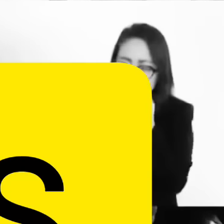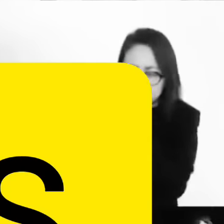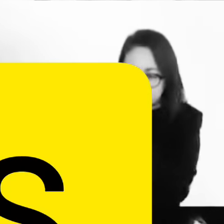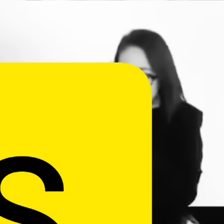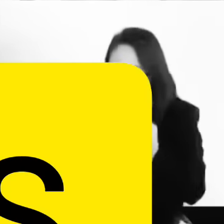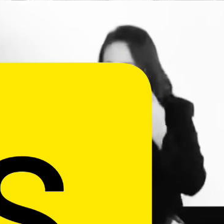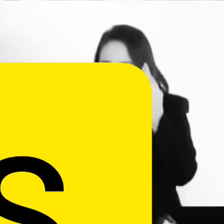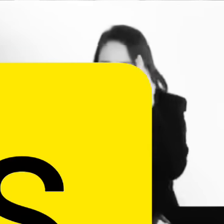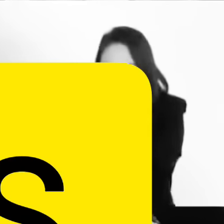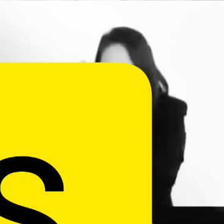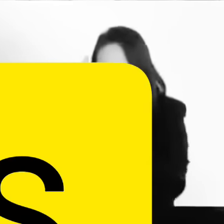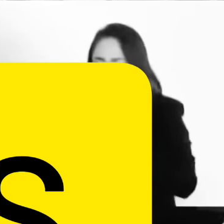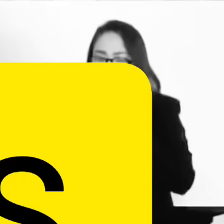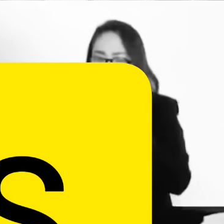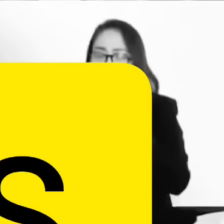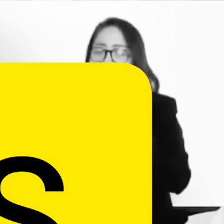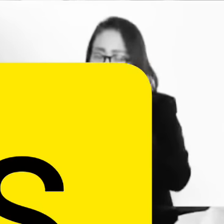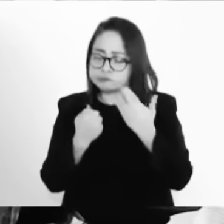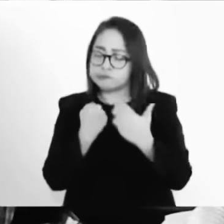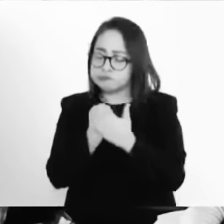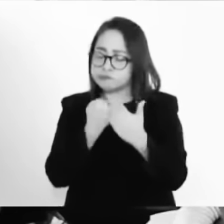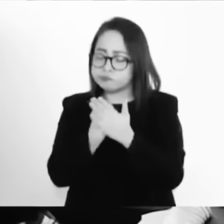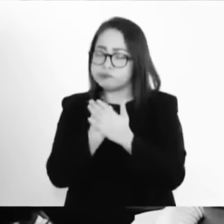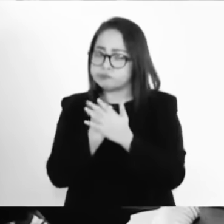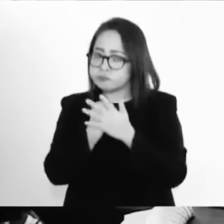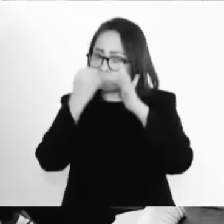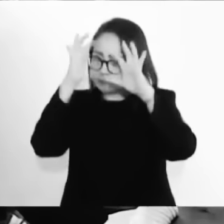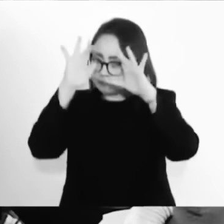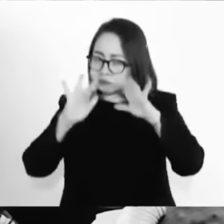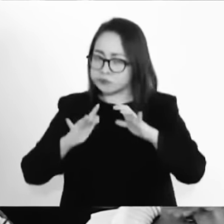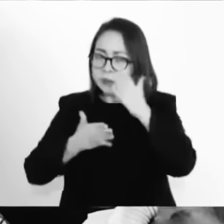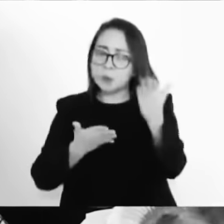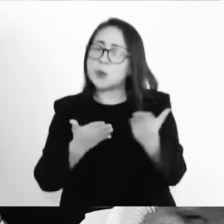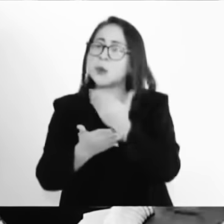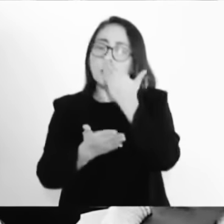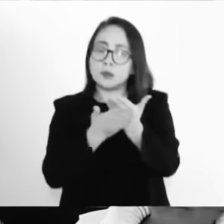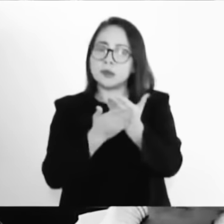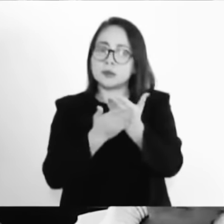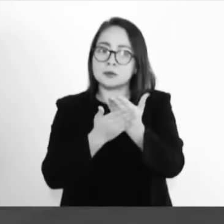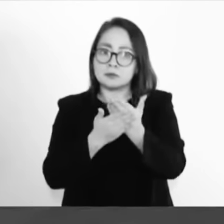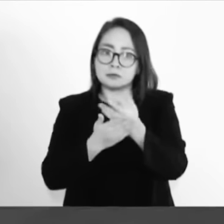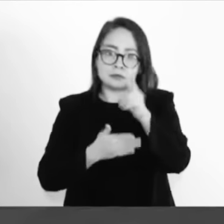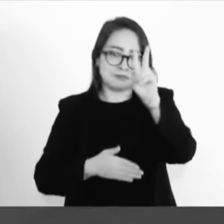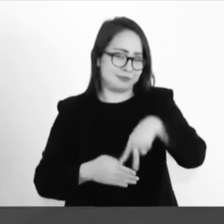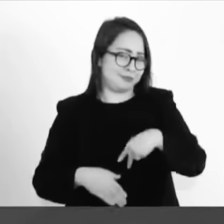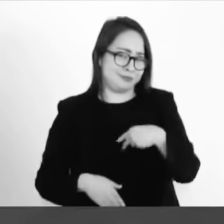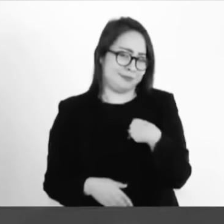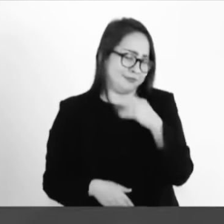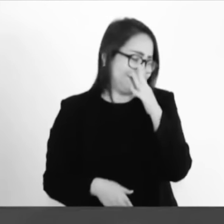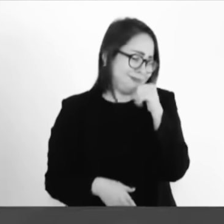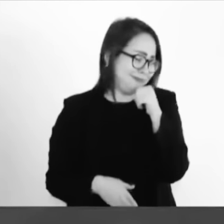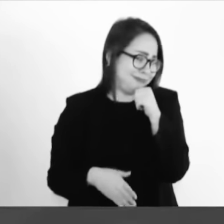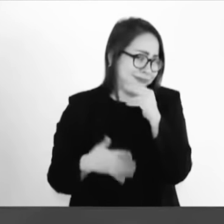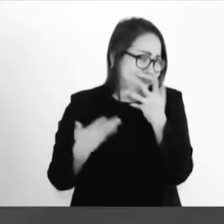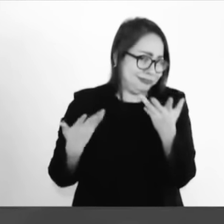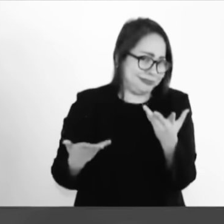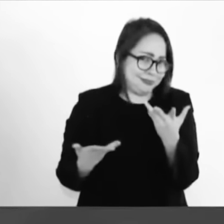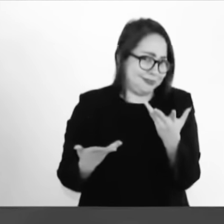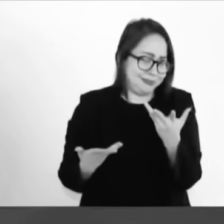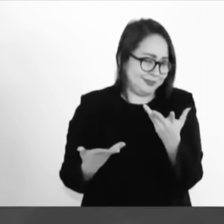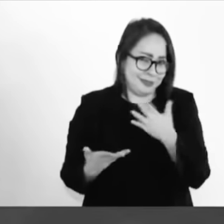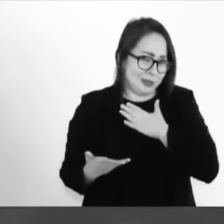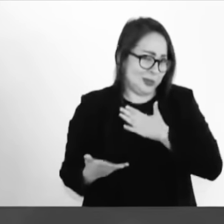Y vamos a hacer una propuesta, porque es completamente inhumano, injusto, que